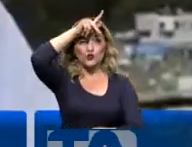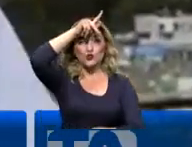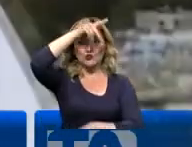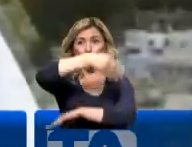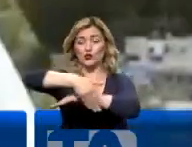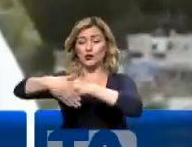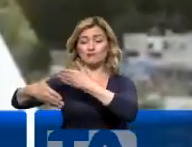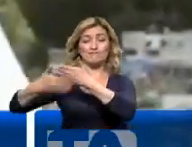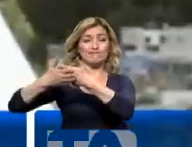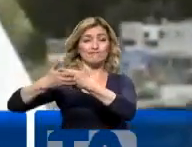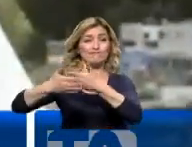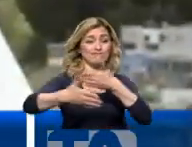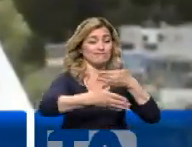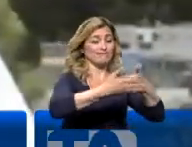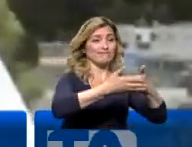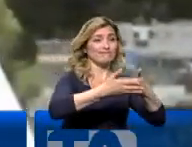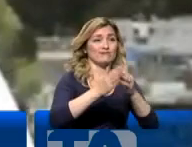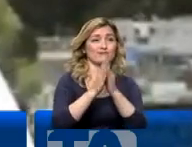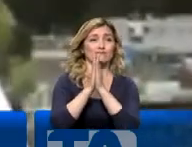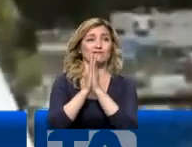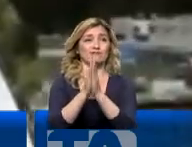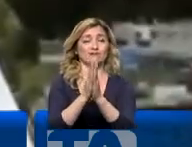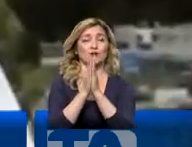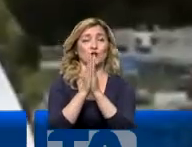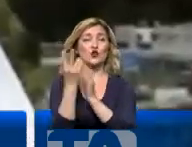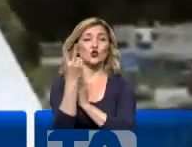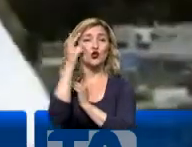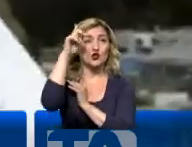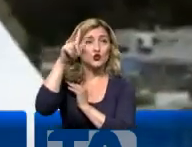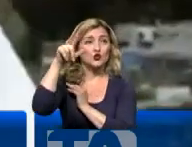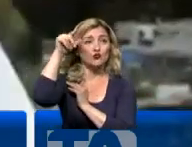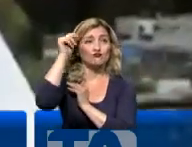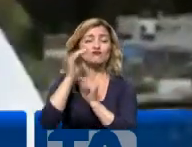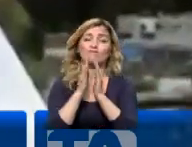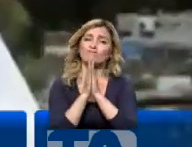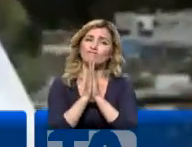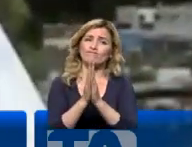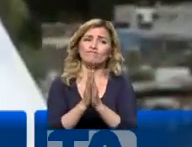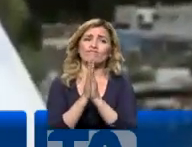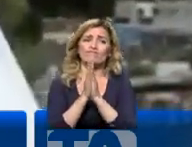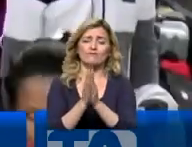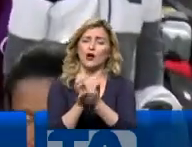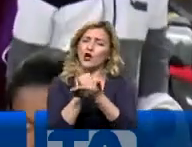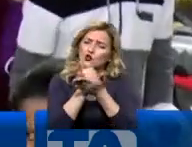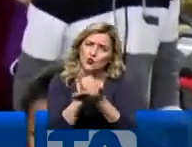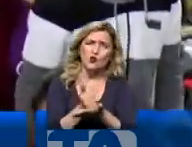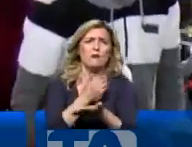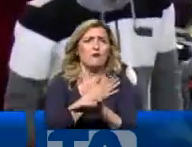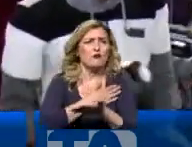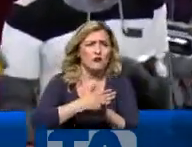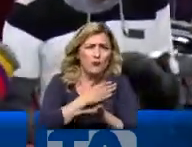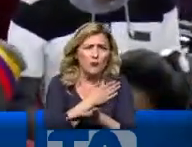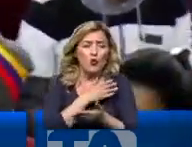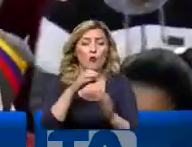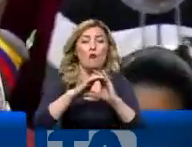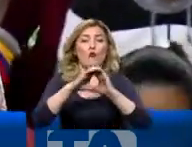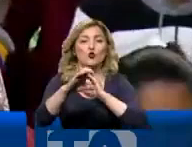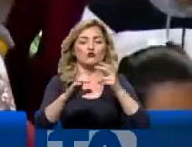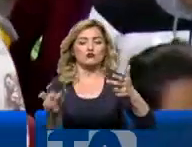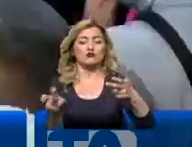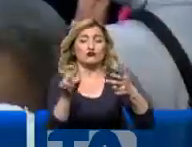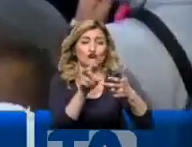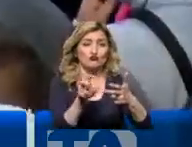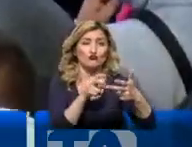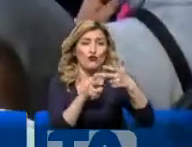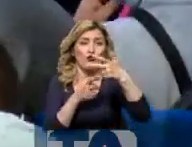las fronteras, le queremos pedir a este par de gobiernos hacer un corredor humanitario. Tras este pedido realizado el domingo